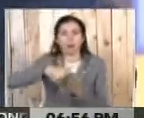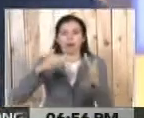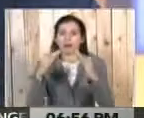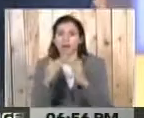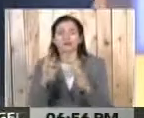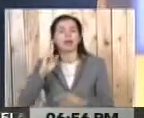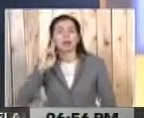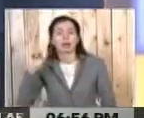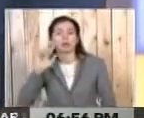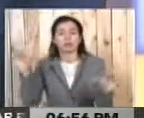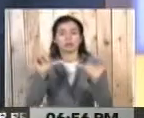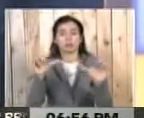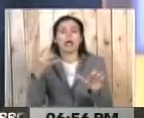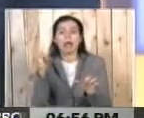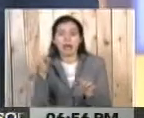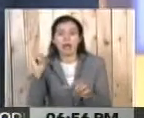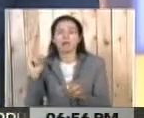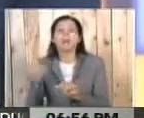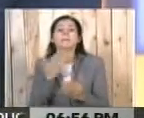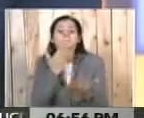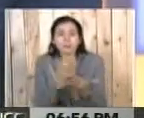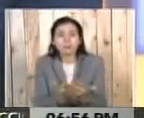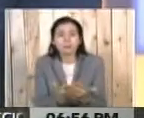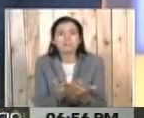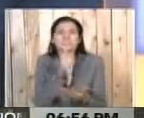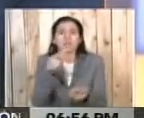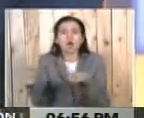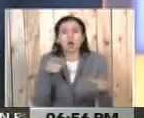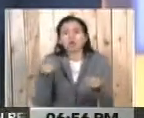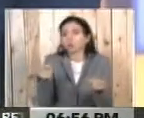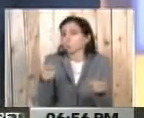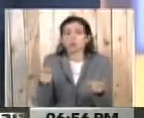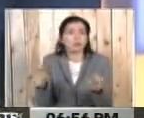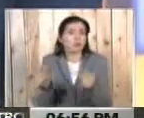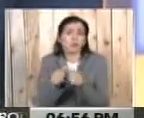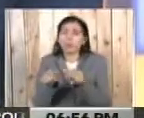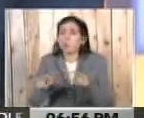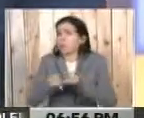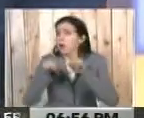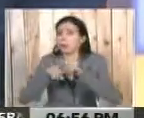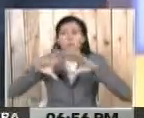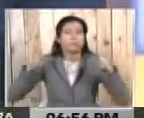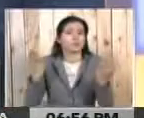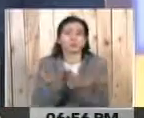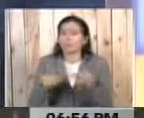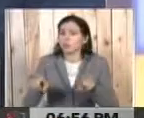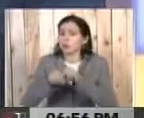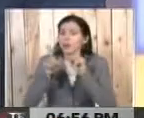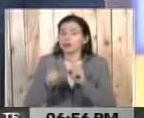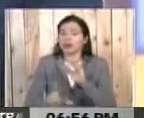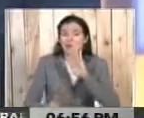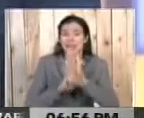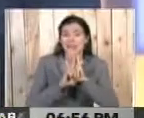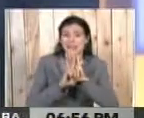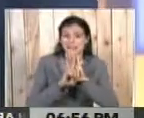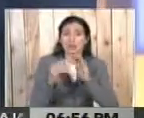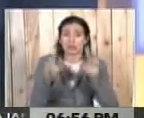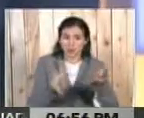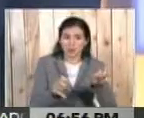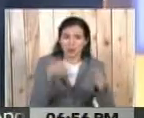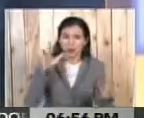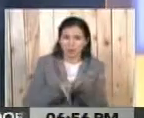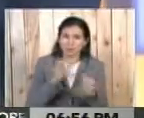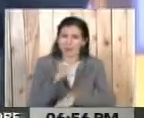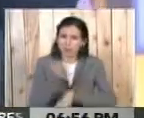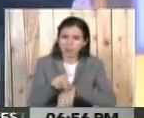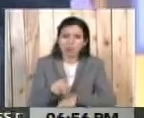radio y televisión. Ahora, esos permisos tienen que tener una regulación. En todas partes del mundo están muy regulados. Ellos con esta ley las tumban. En Venezuela, ¿cuál es la